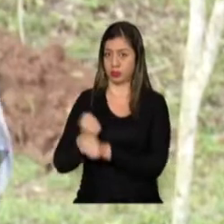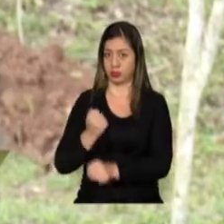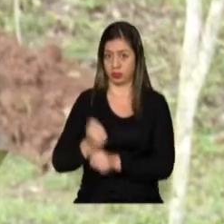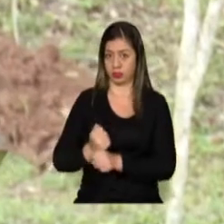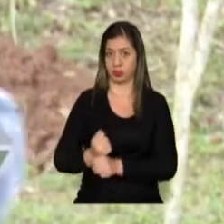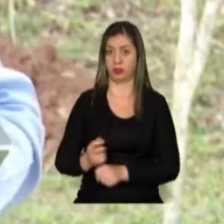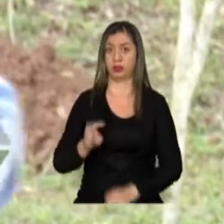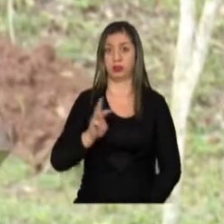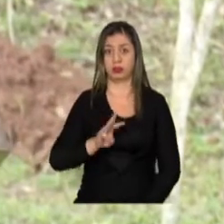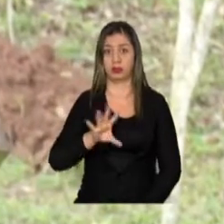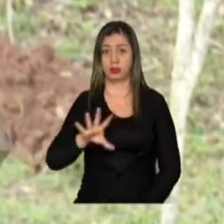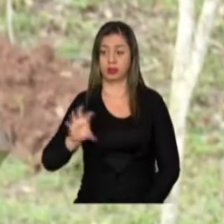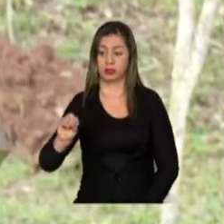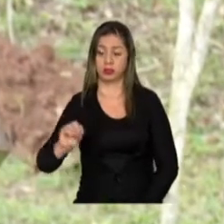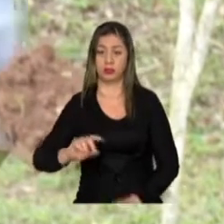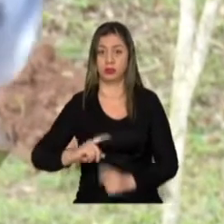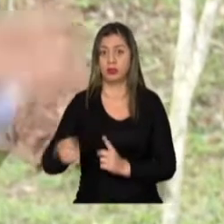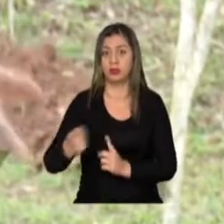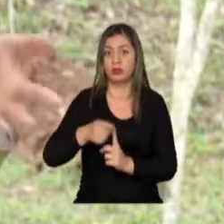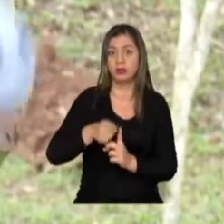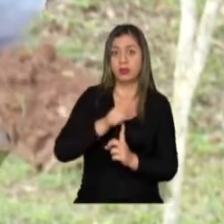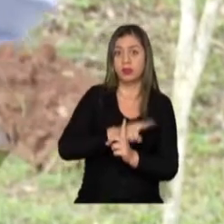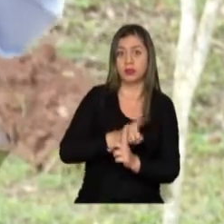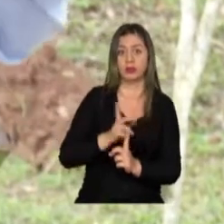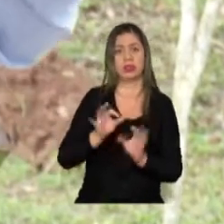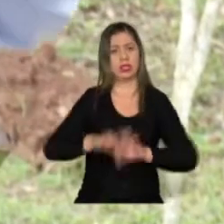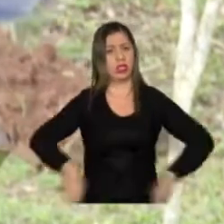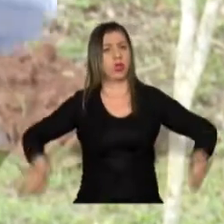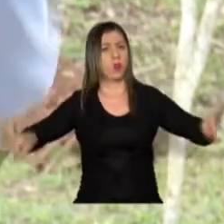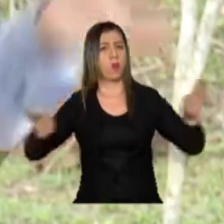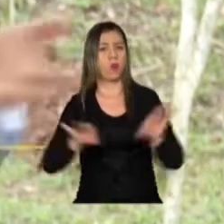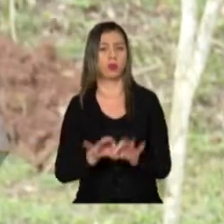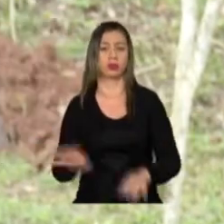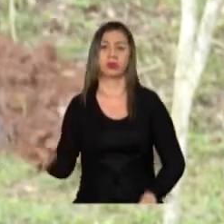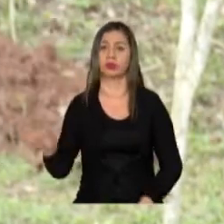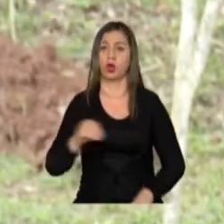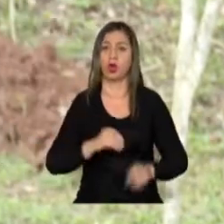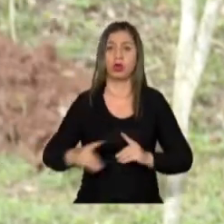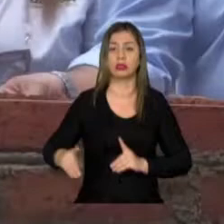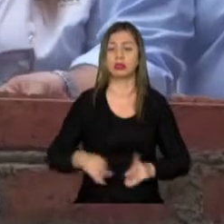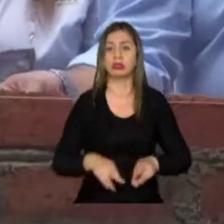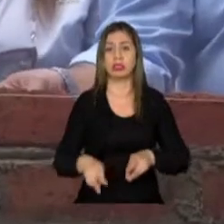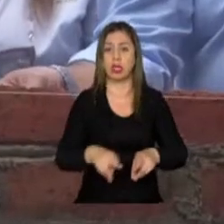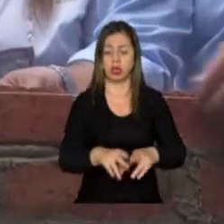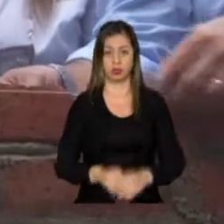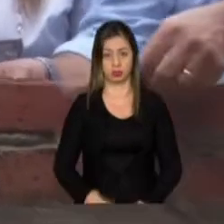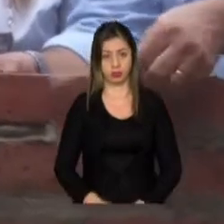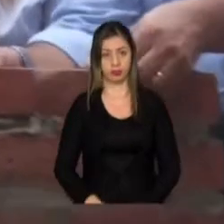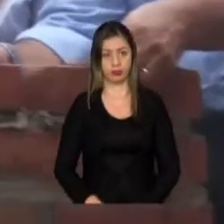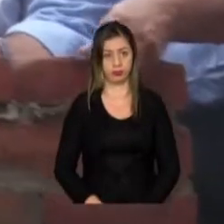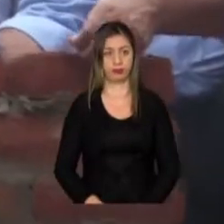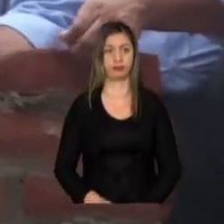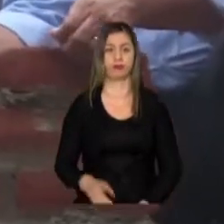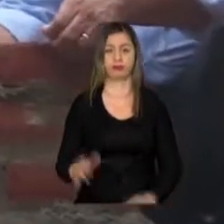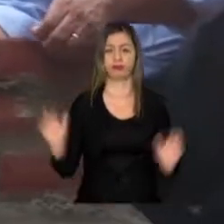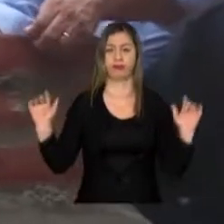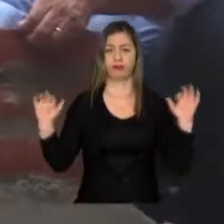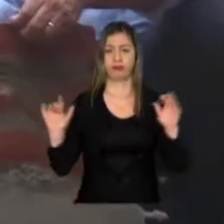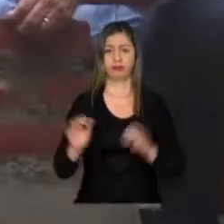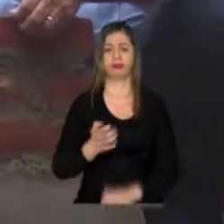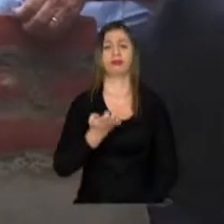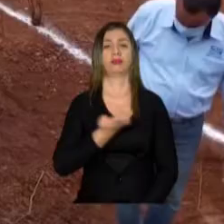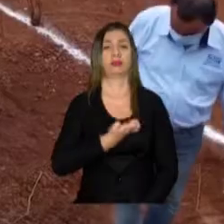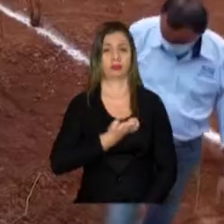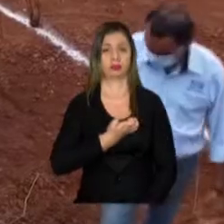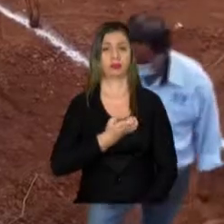350 indirectos. Eso para Dagua es muy importante y para toda la gente de la zona. El evento contó con la asistencia de la